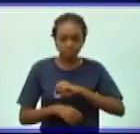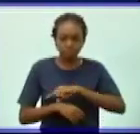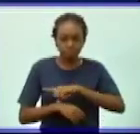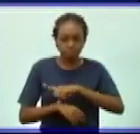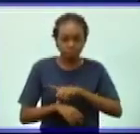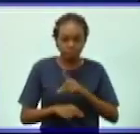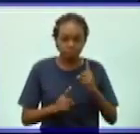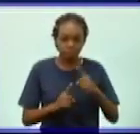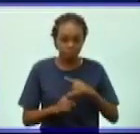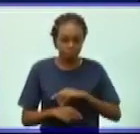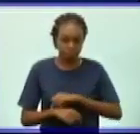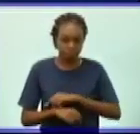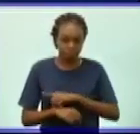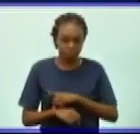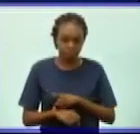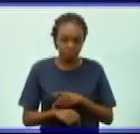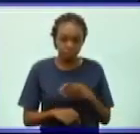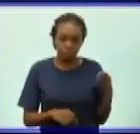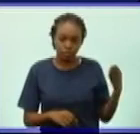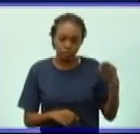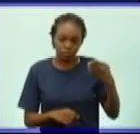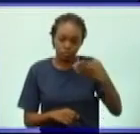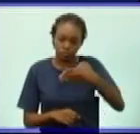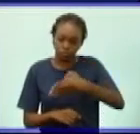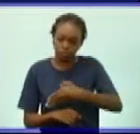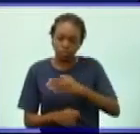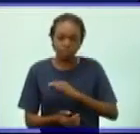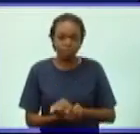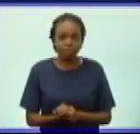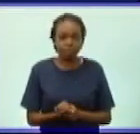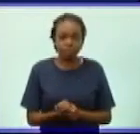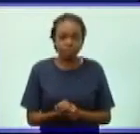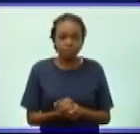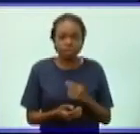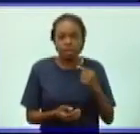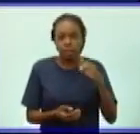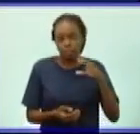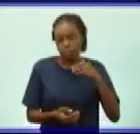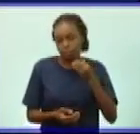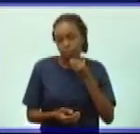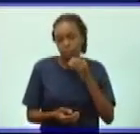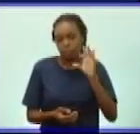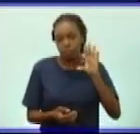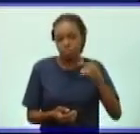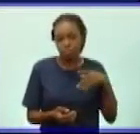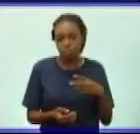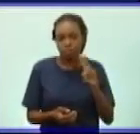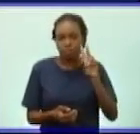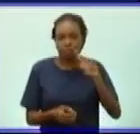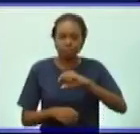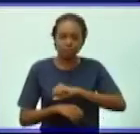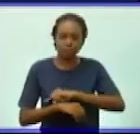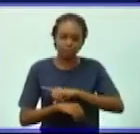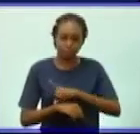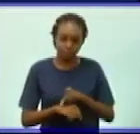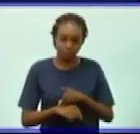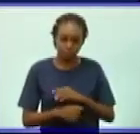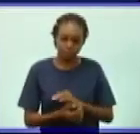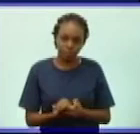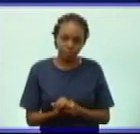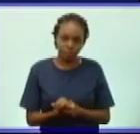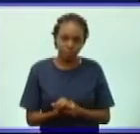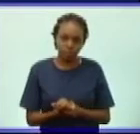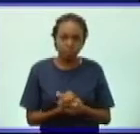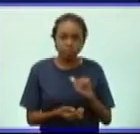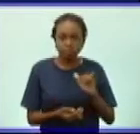demoró en llegar a su primera posición, y podemos llegar a la conclusión que es 2 segundos. Y también le dicen